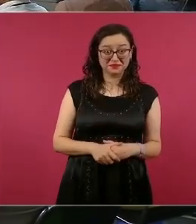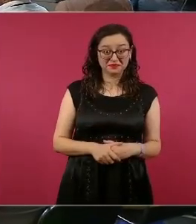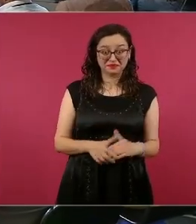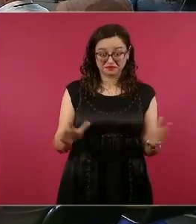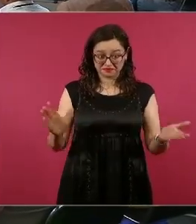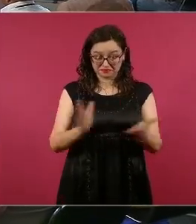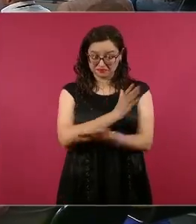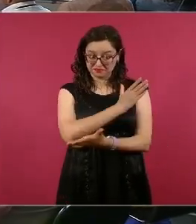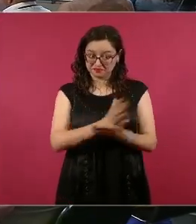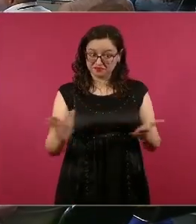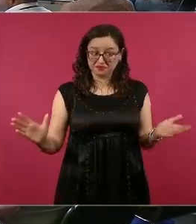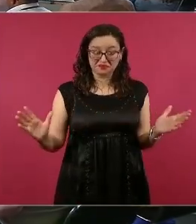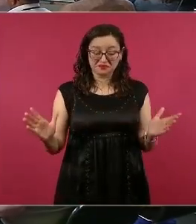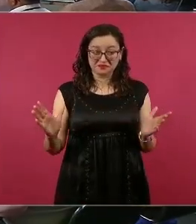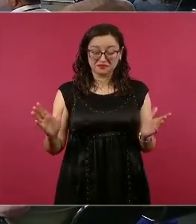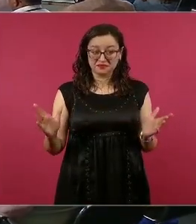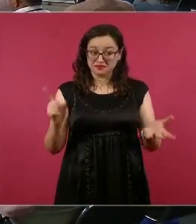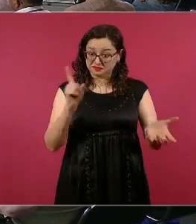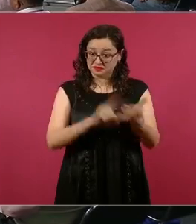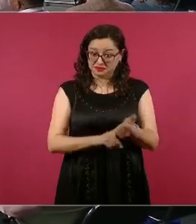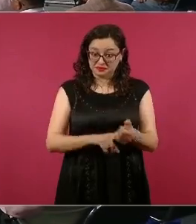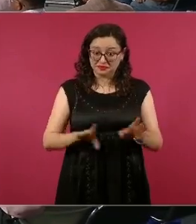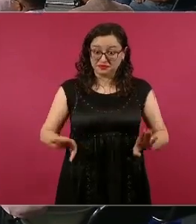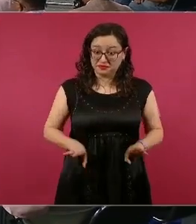Una reforma